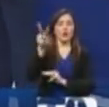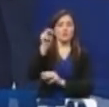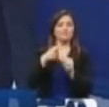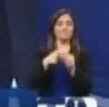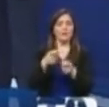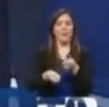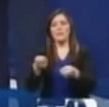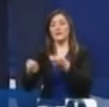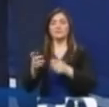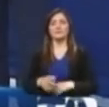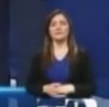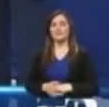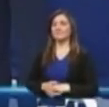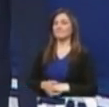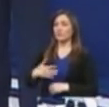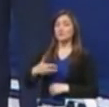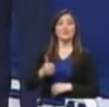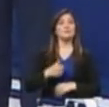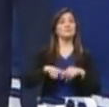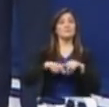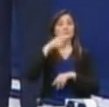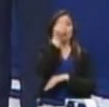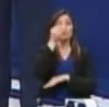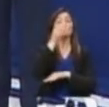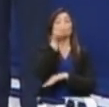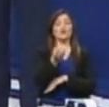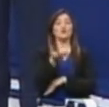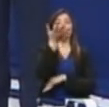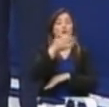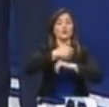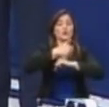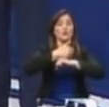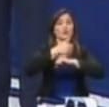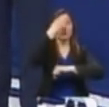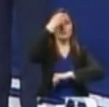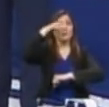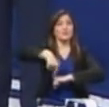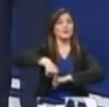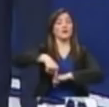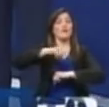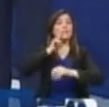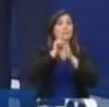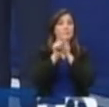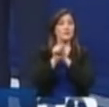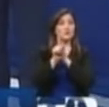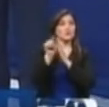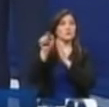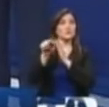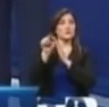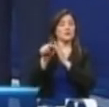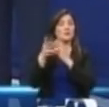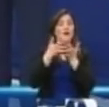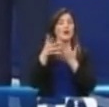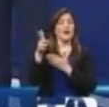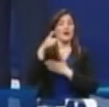Quito. Gigi, amigos televidentes, autoridades de educación responden a la denuncia hecha en este noticiero sobre el brutal ataque que sufrió